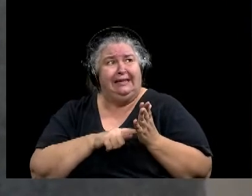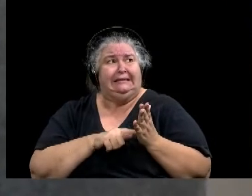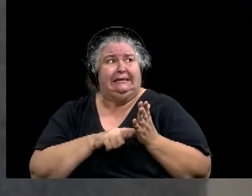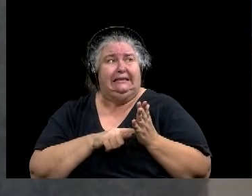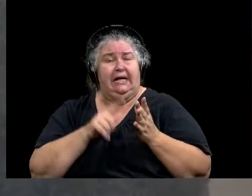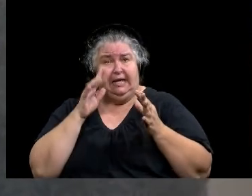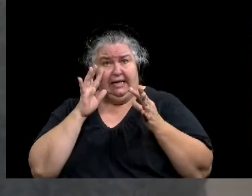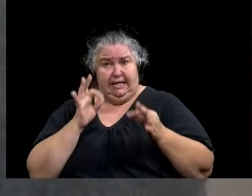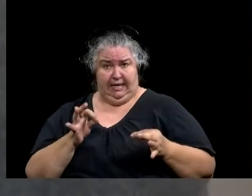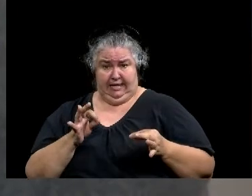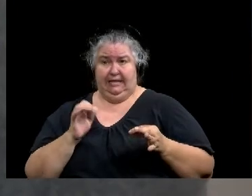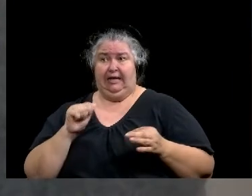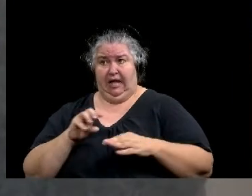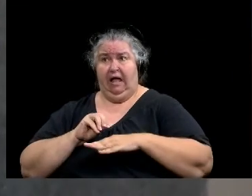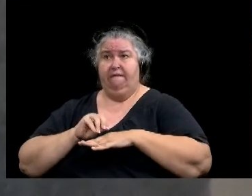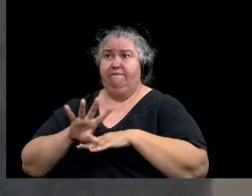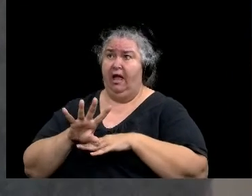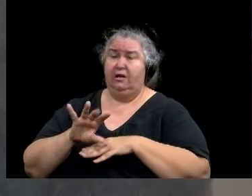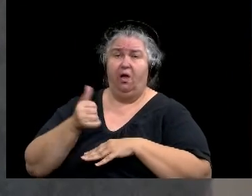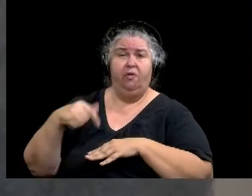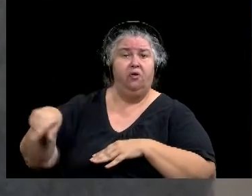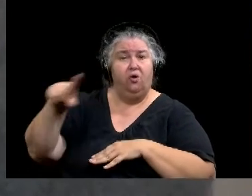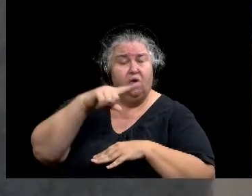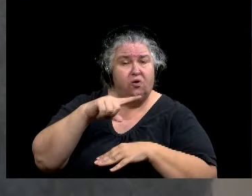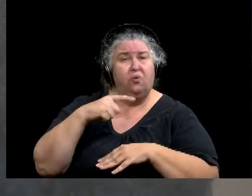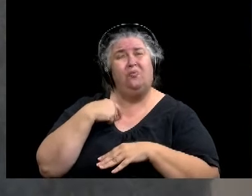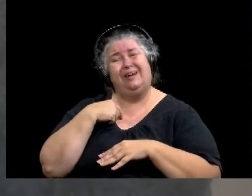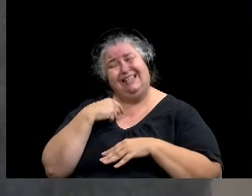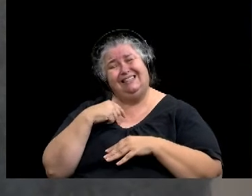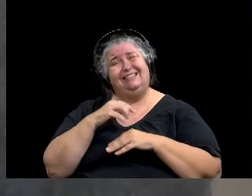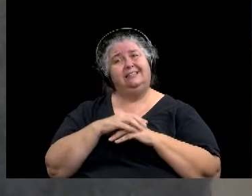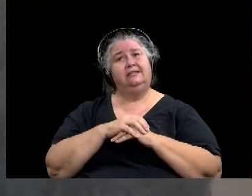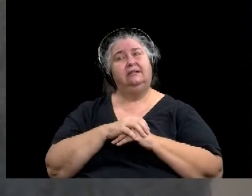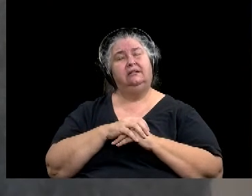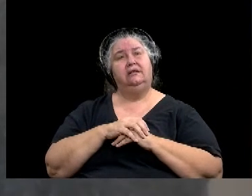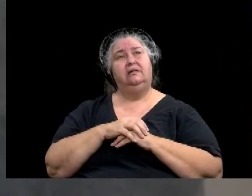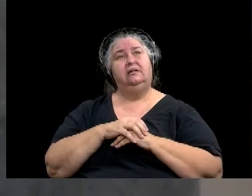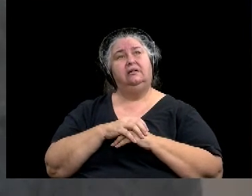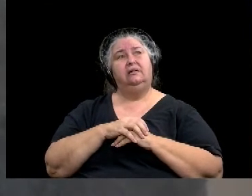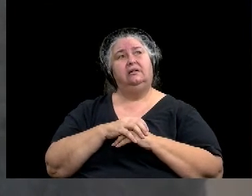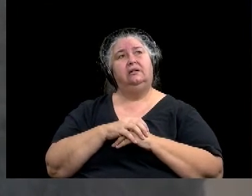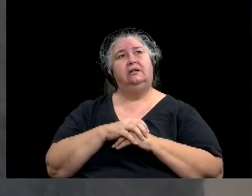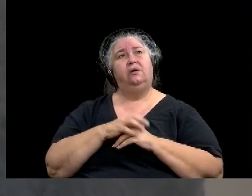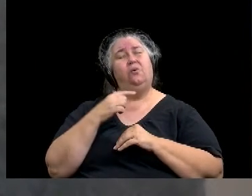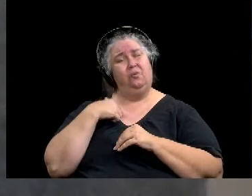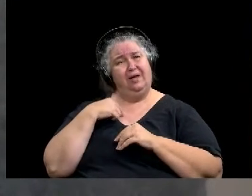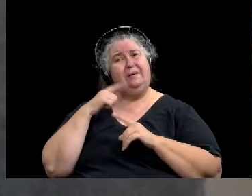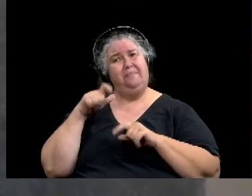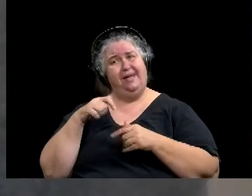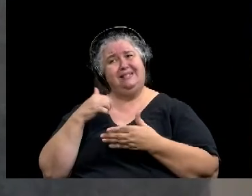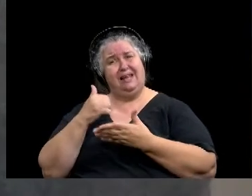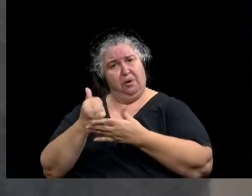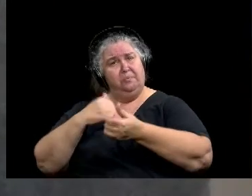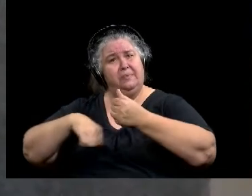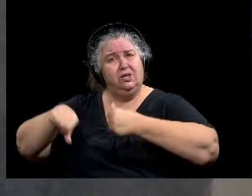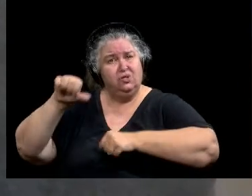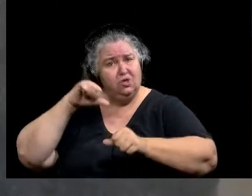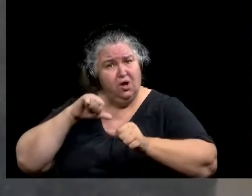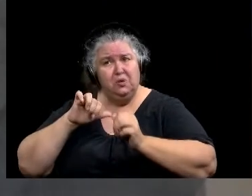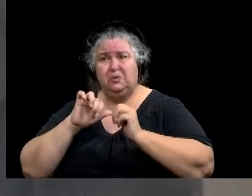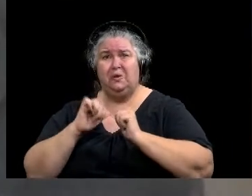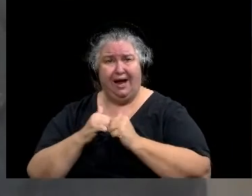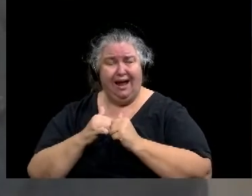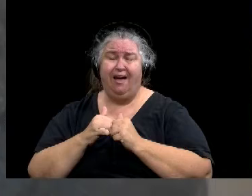la decisión de tomar buenas decisiones no se nos ha dado y nosotros tenemos una parte en que jugar para